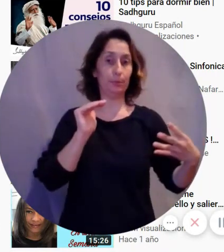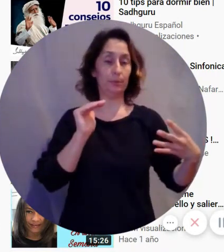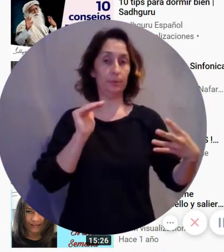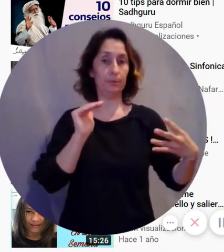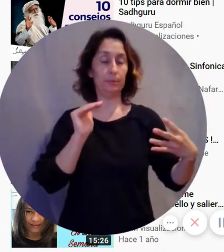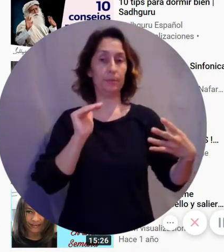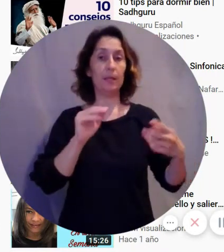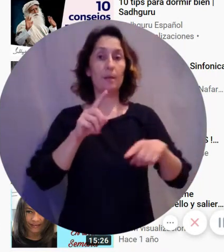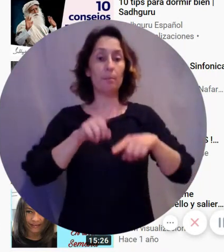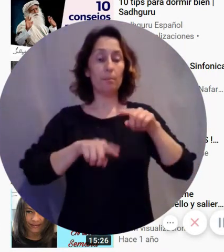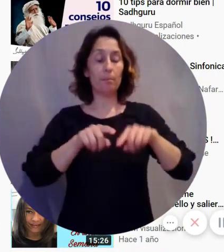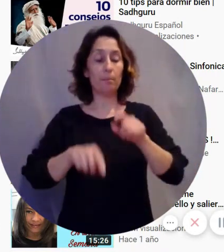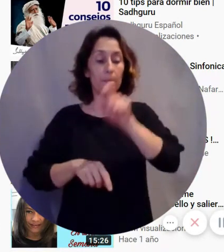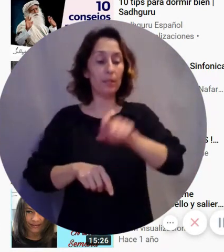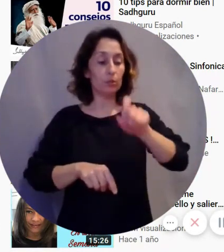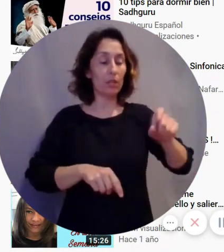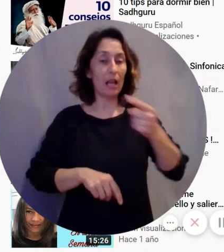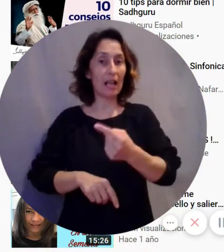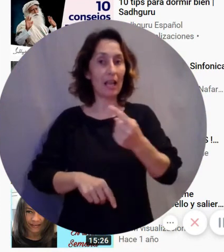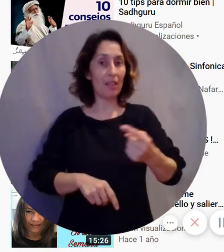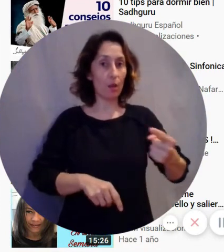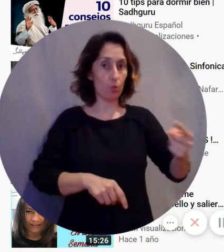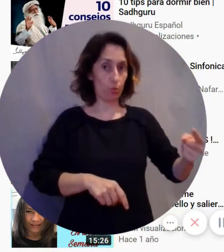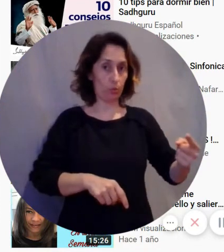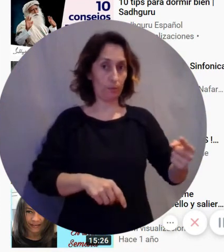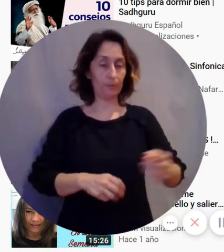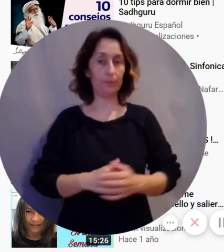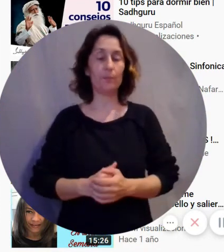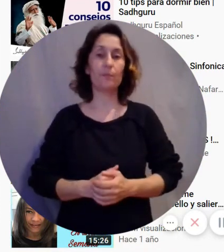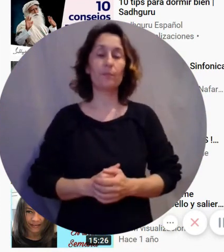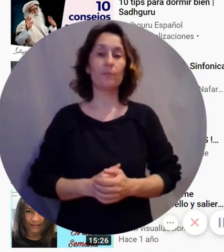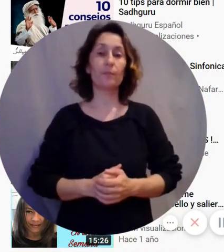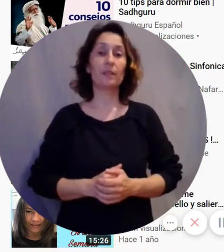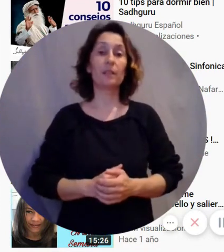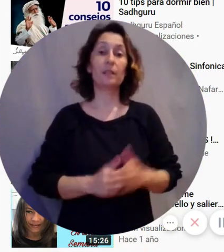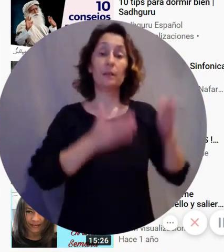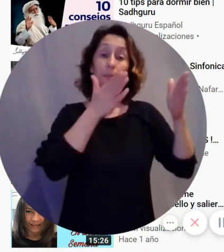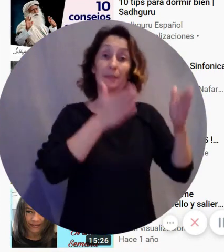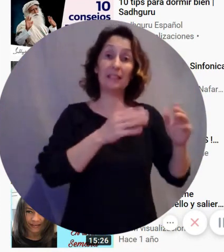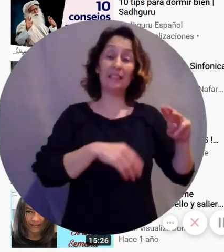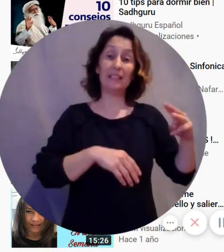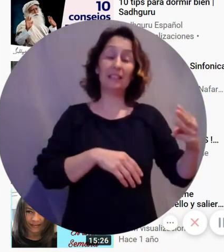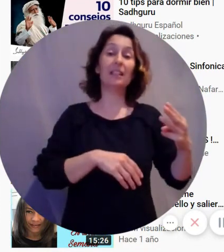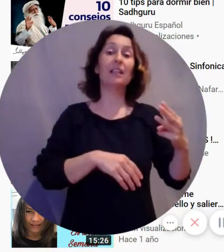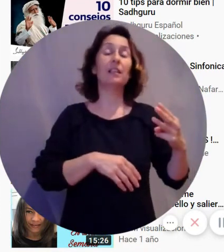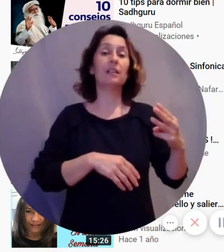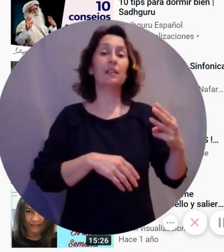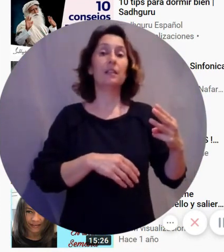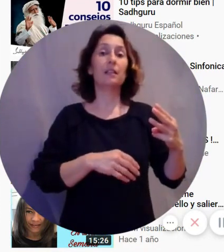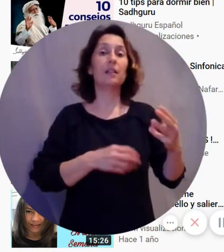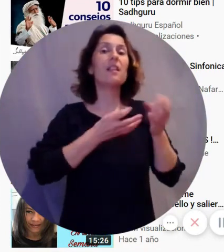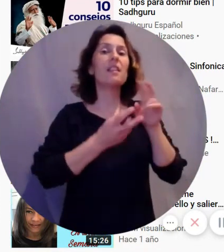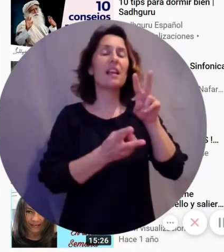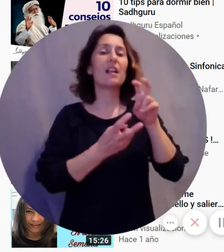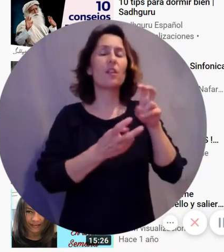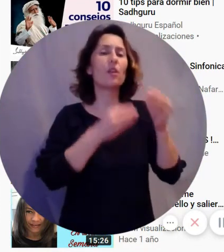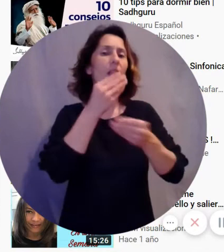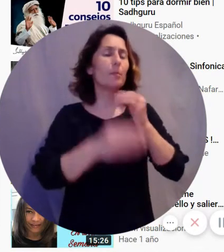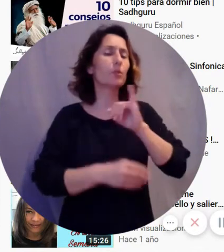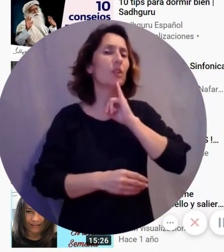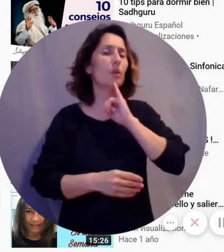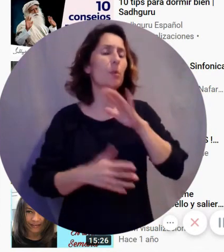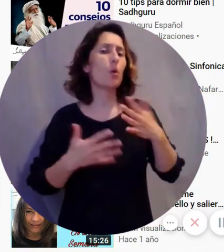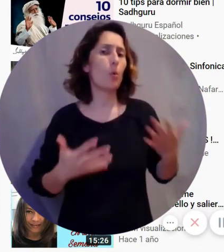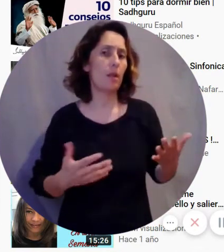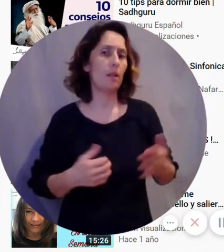la declaración. Por último, en el tercer bloque tenemos que elegir el idioma en el que vamos a hacer la declaración y el número de cuenta bancaria en